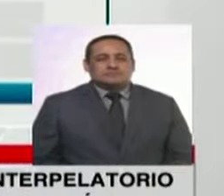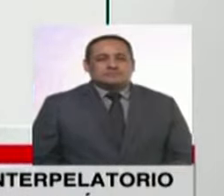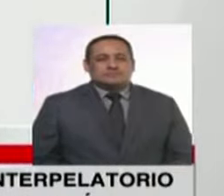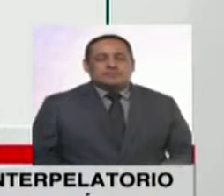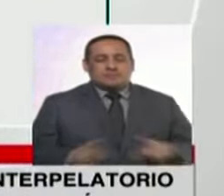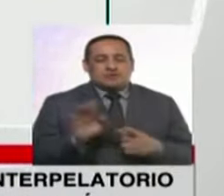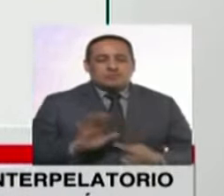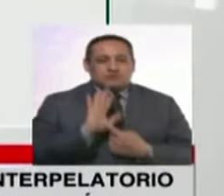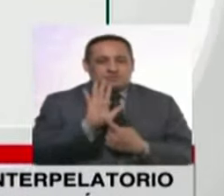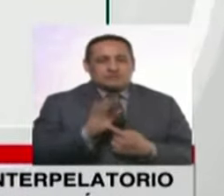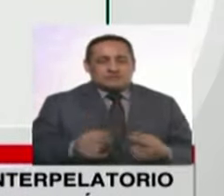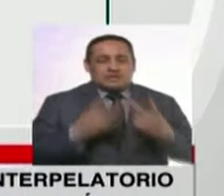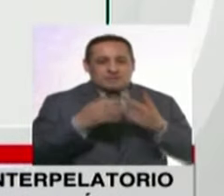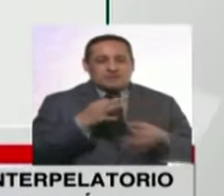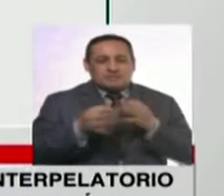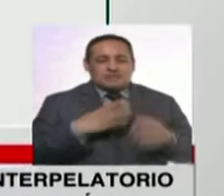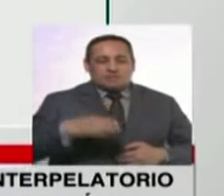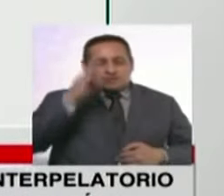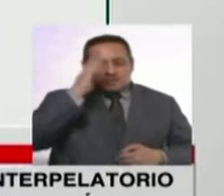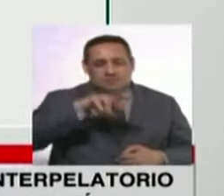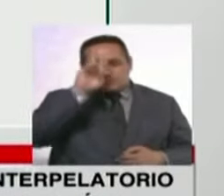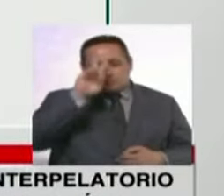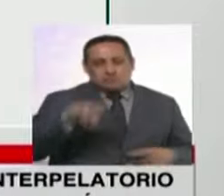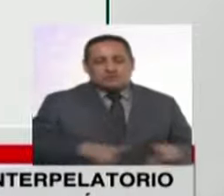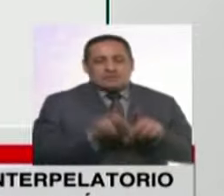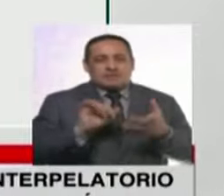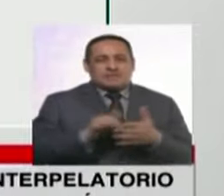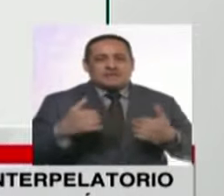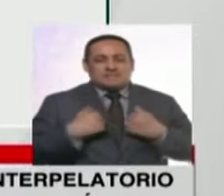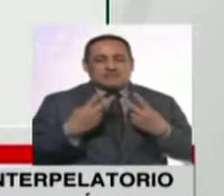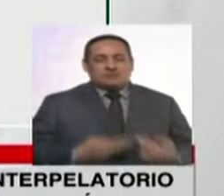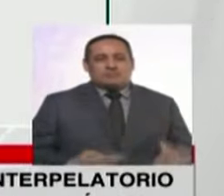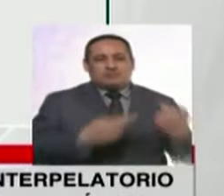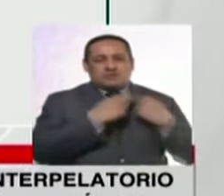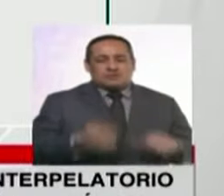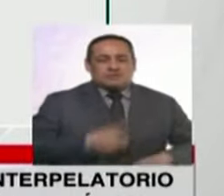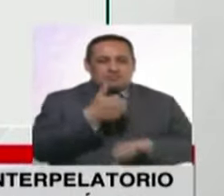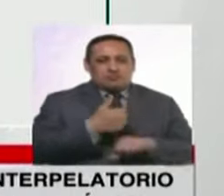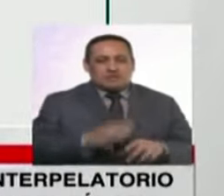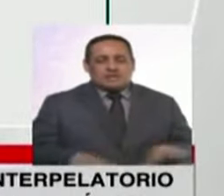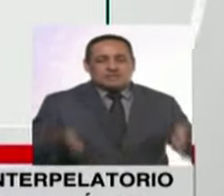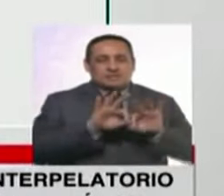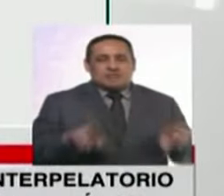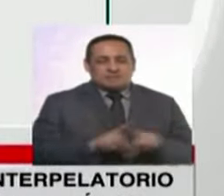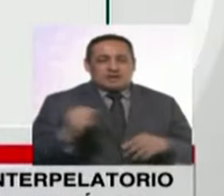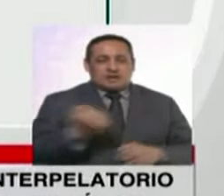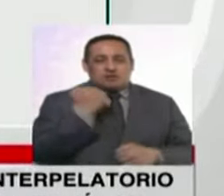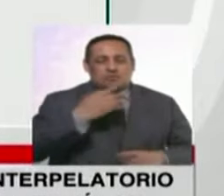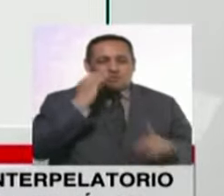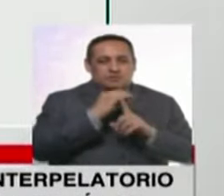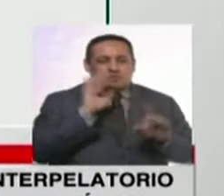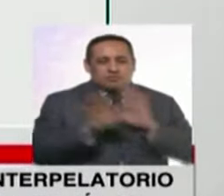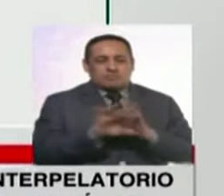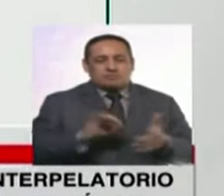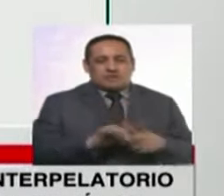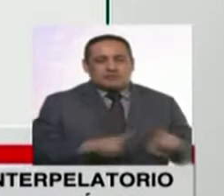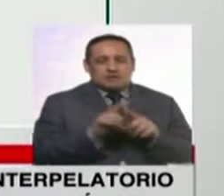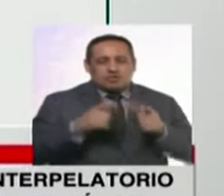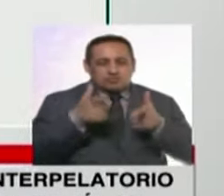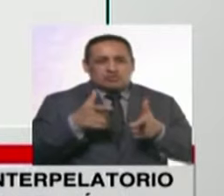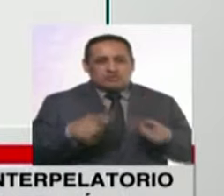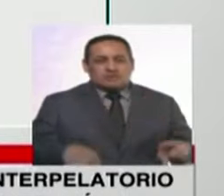Como se muestra la Policía Nacional de Perú tiene un rol preponderante en el logro de los objetivos estratégicos de Seguridad